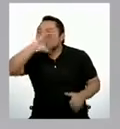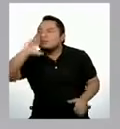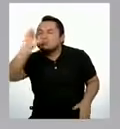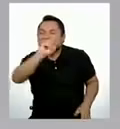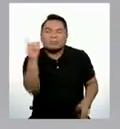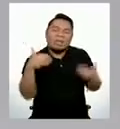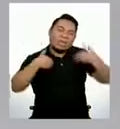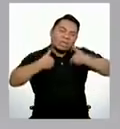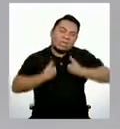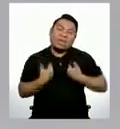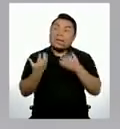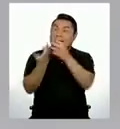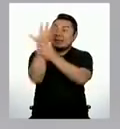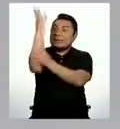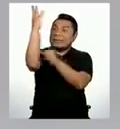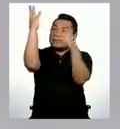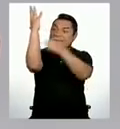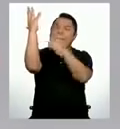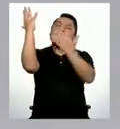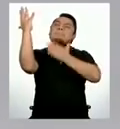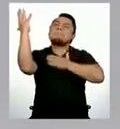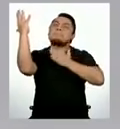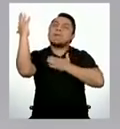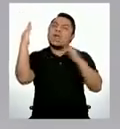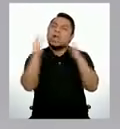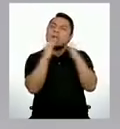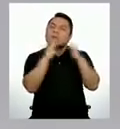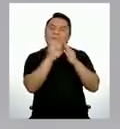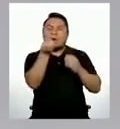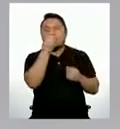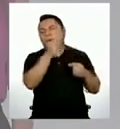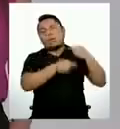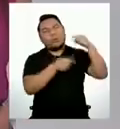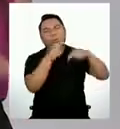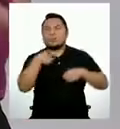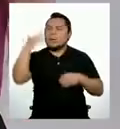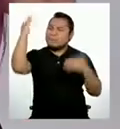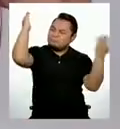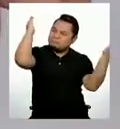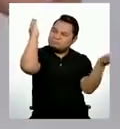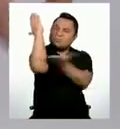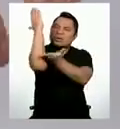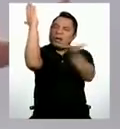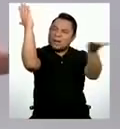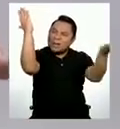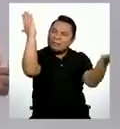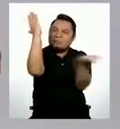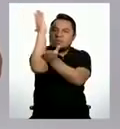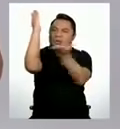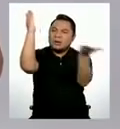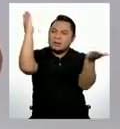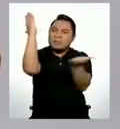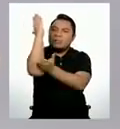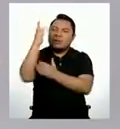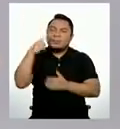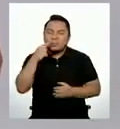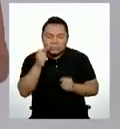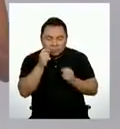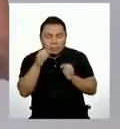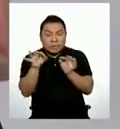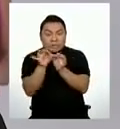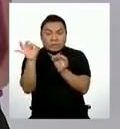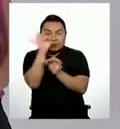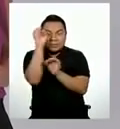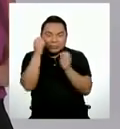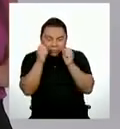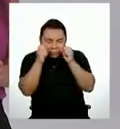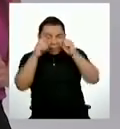será todo para mí, repetía mientras continuaba cortando. El espíritu se despertó con los gritos y